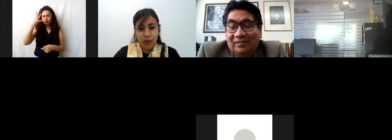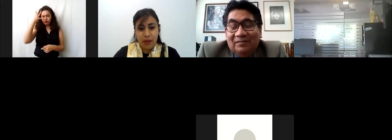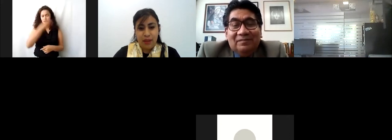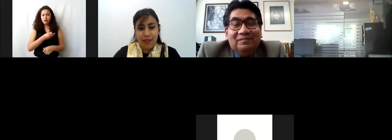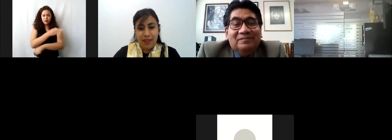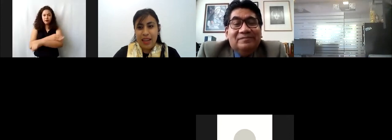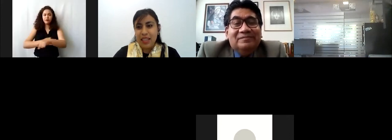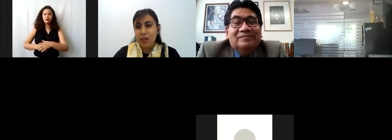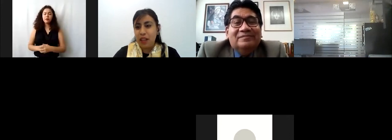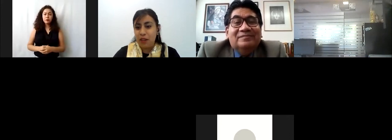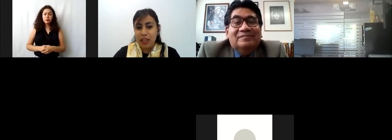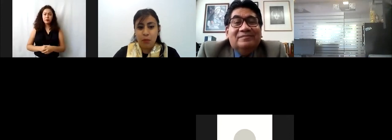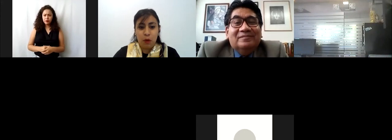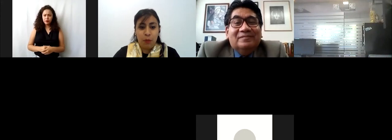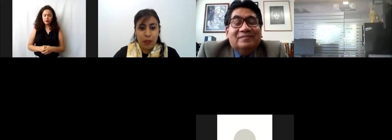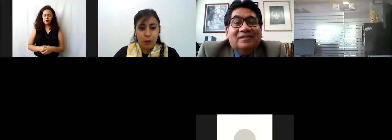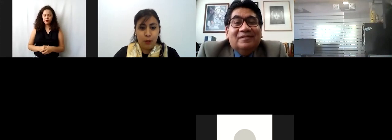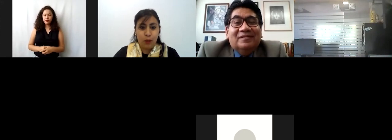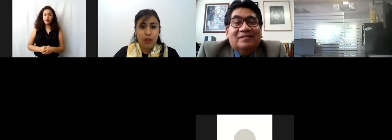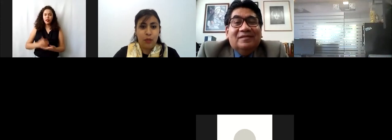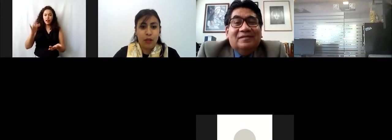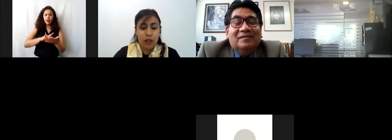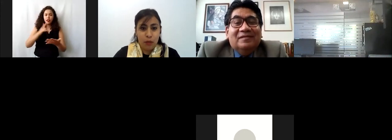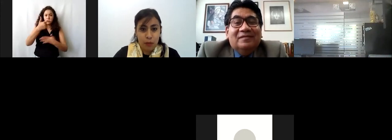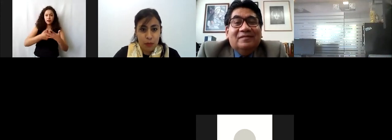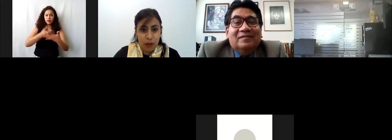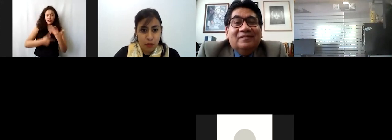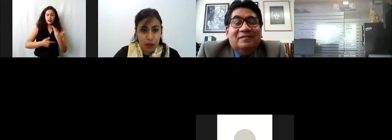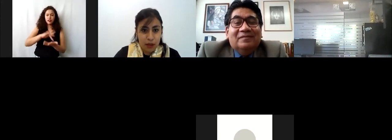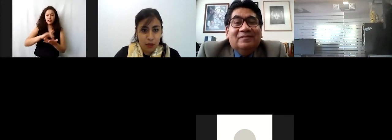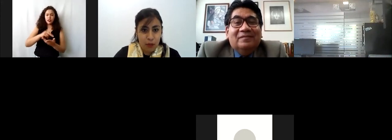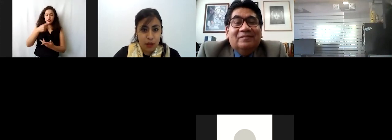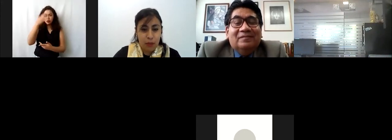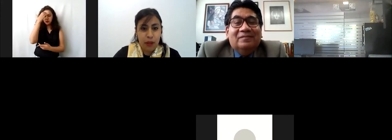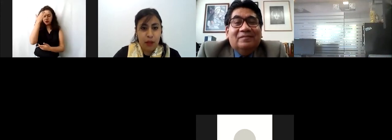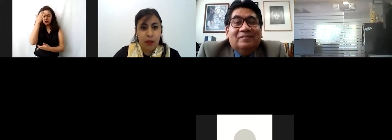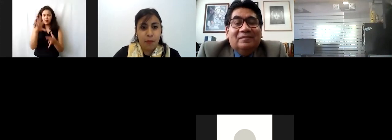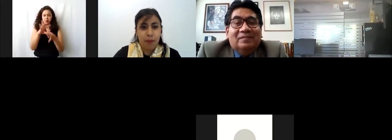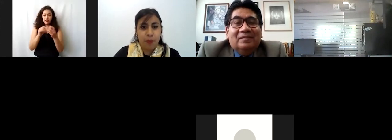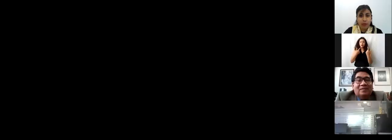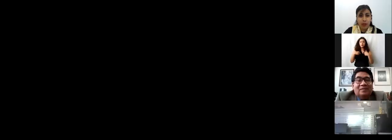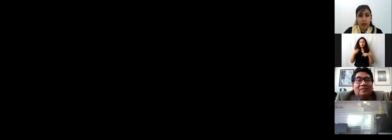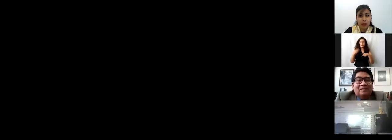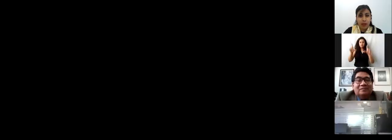tarde. Gracias, contador. Gracias por compartirnos sus conocimientos. Y si me permiten, voy a compartir pantalla.